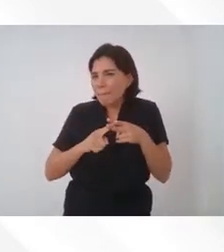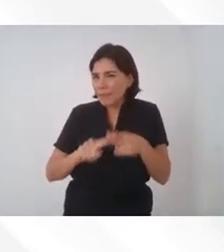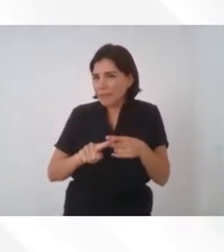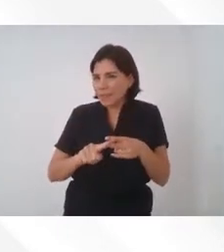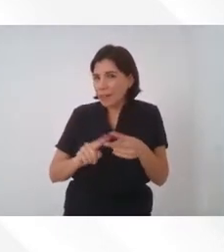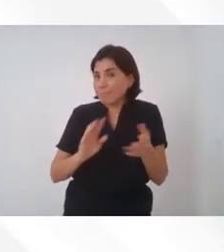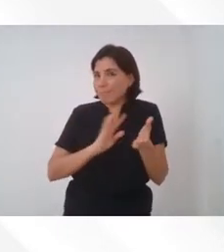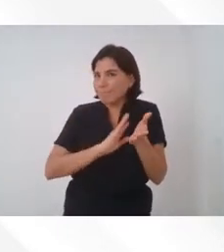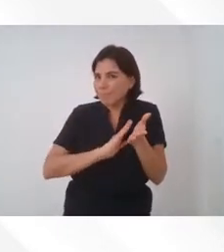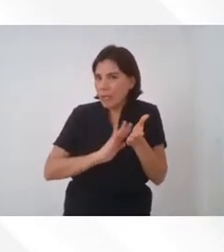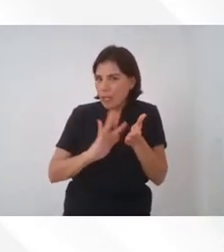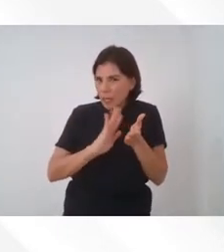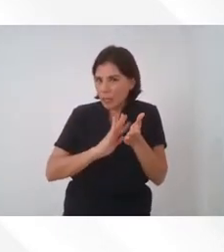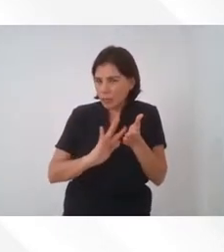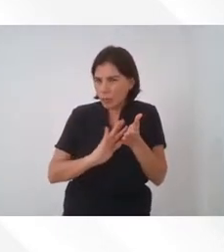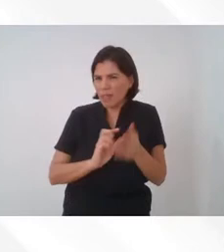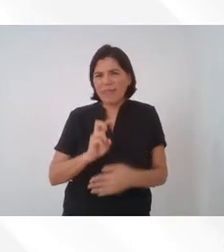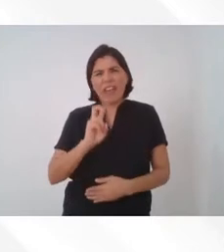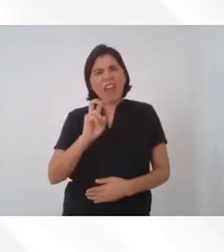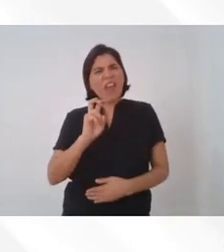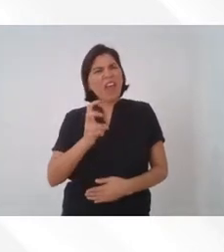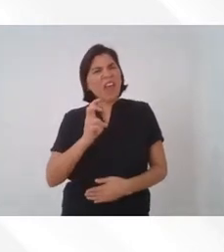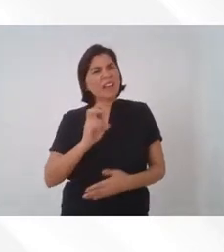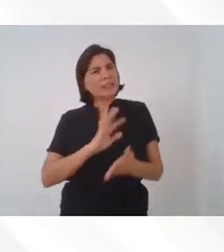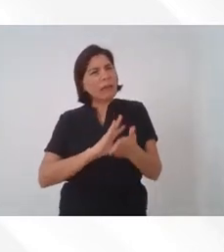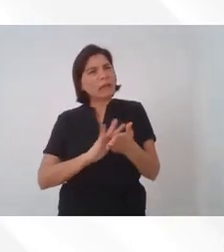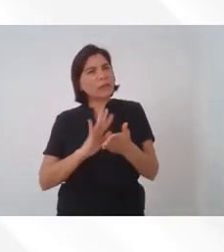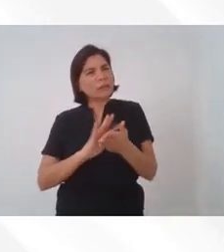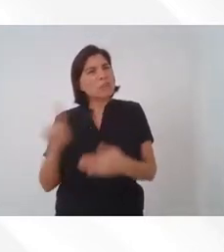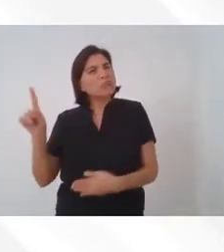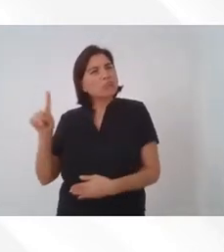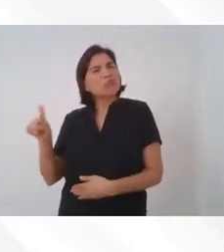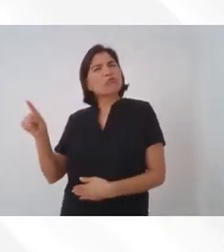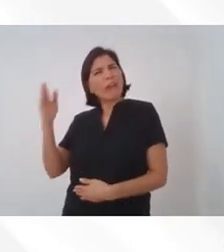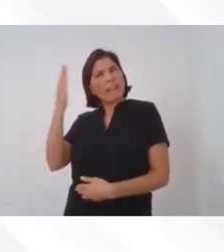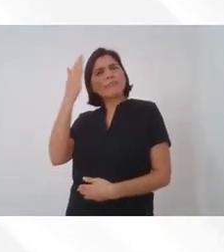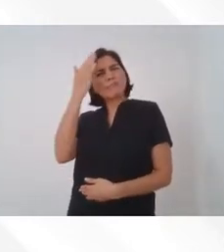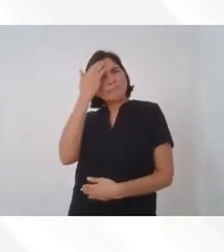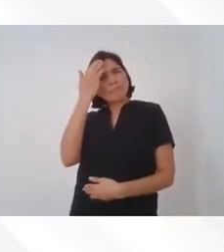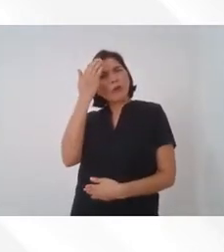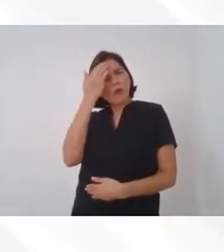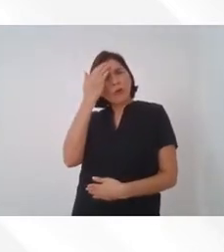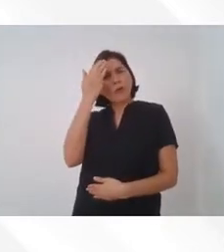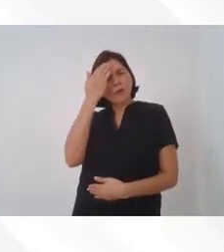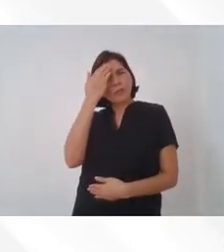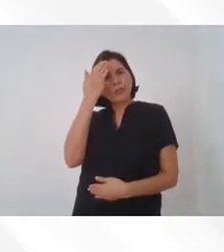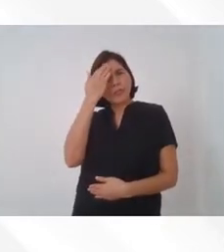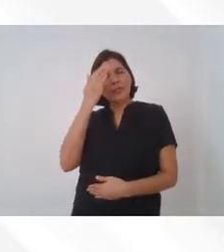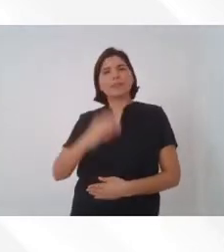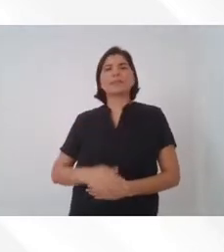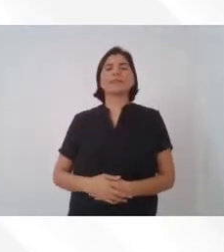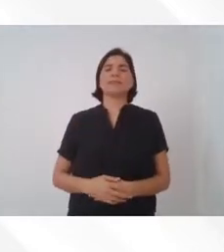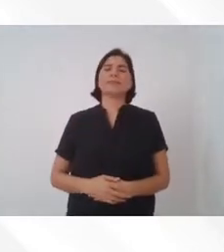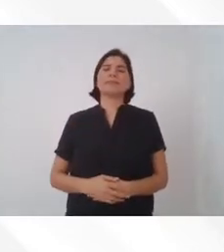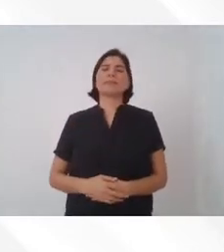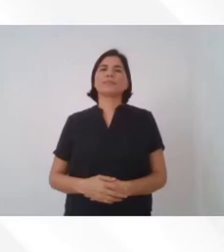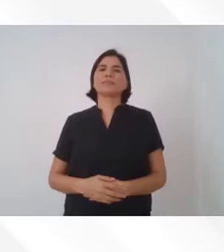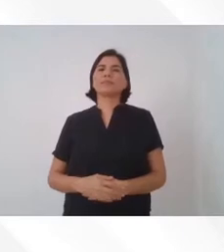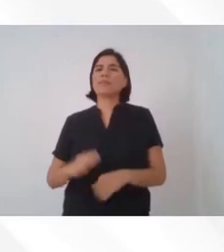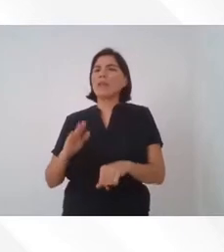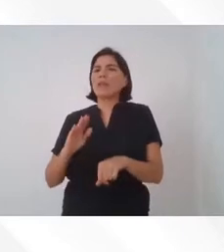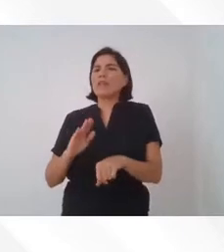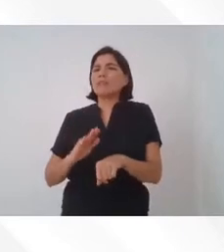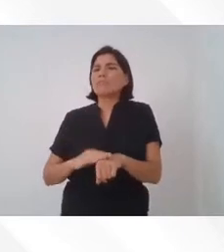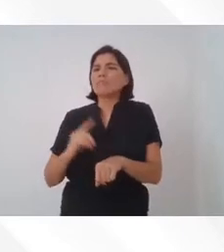una lectura muy conocida, yo creo, por todos ustedes, porque lo que vamos a hacer va a ser leer